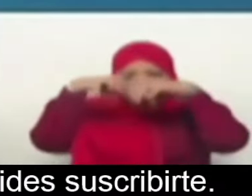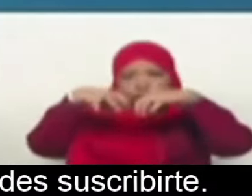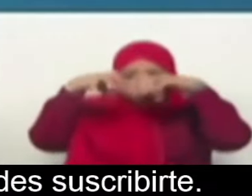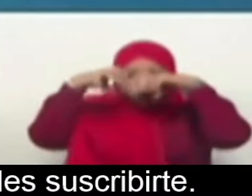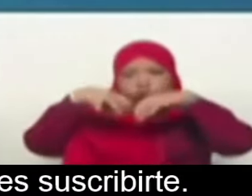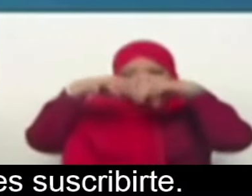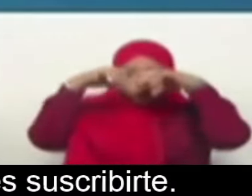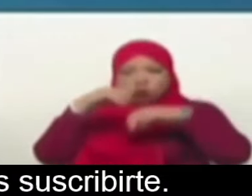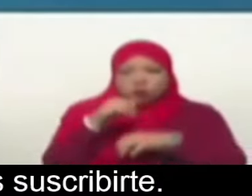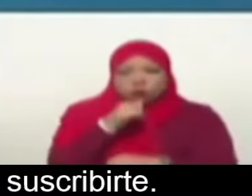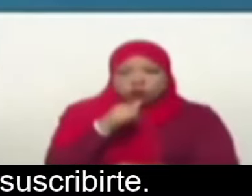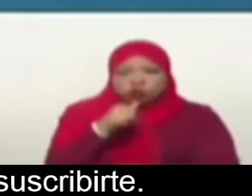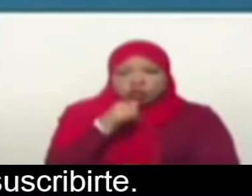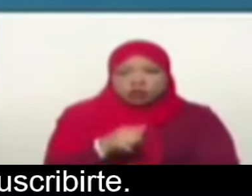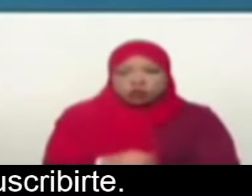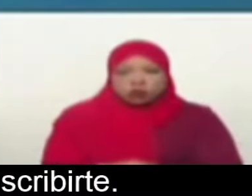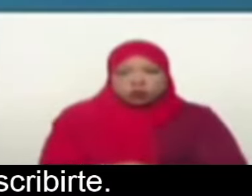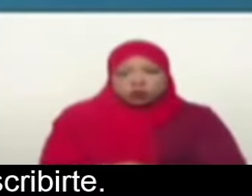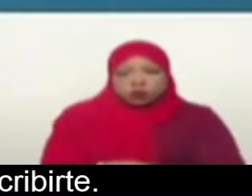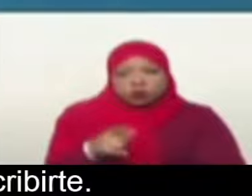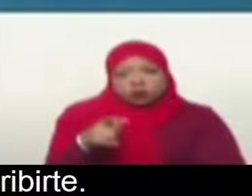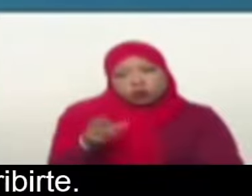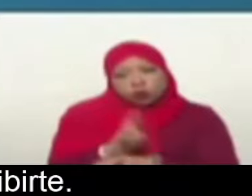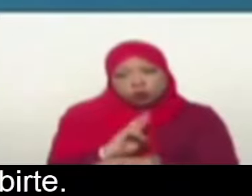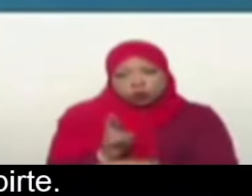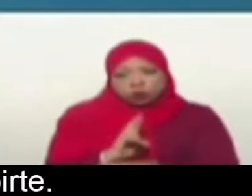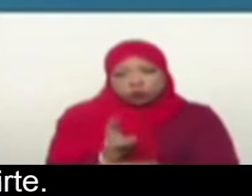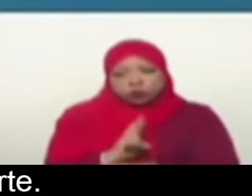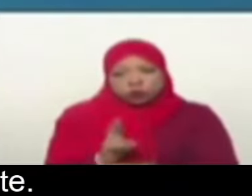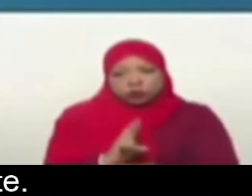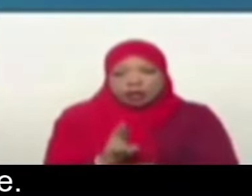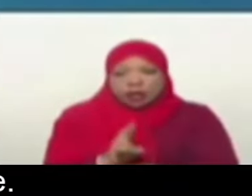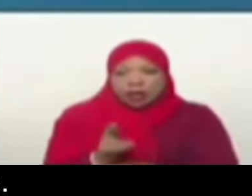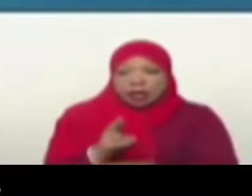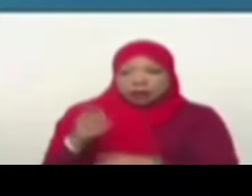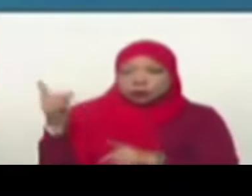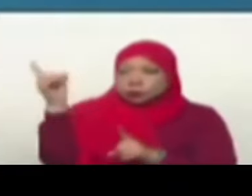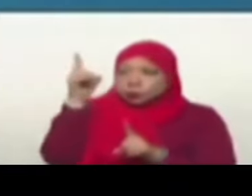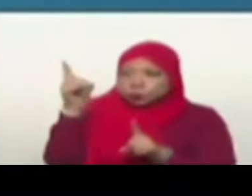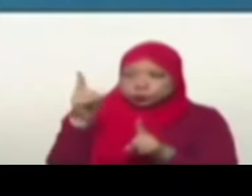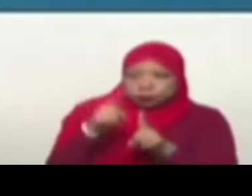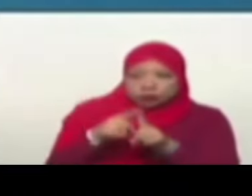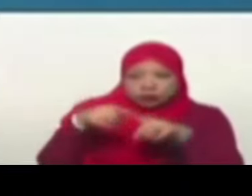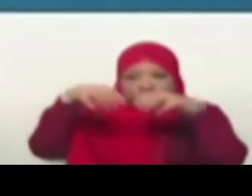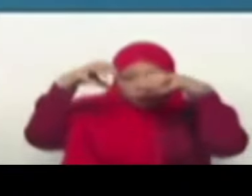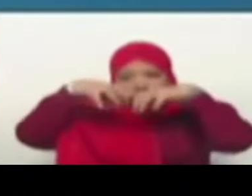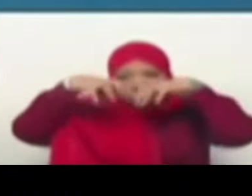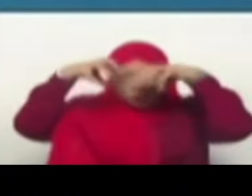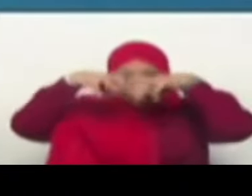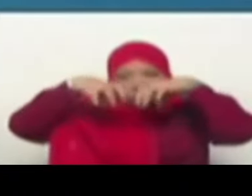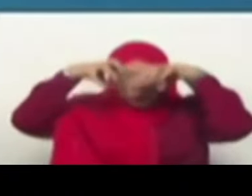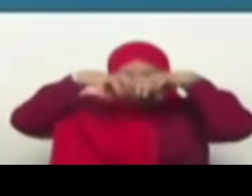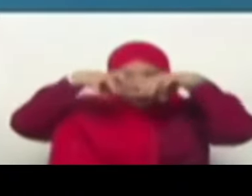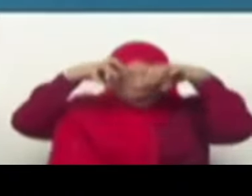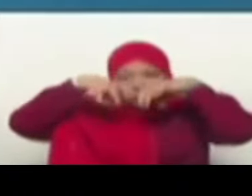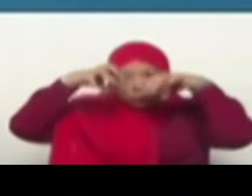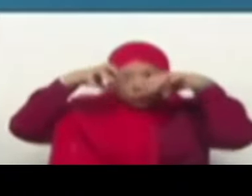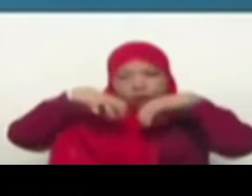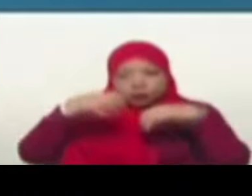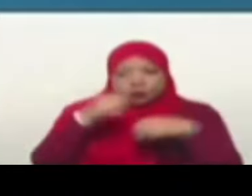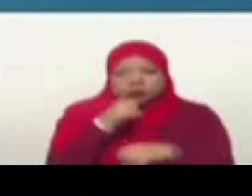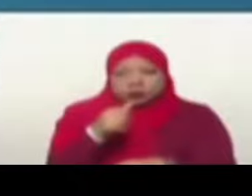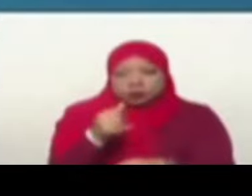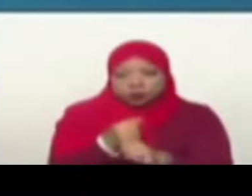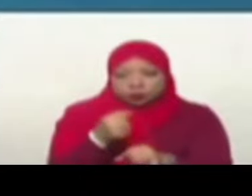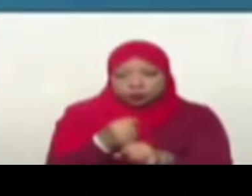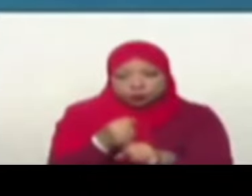duro. Rayos y centellas. Mucha energía en el cielo venezolano. Muchas bendiciones